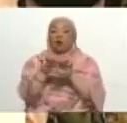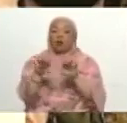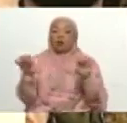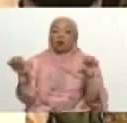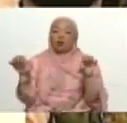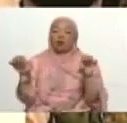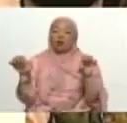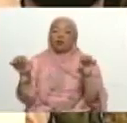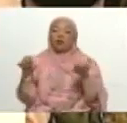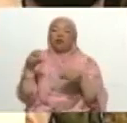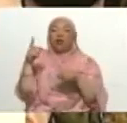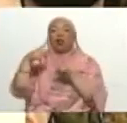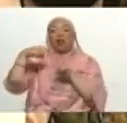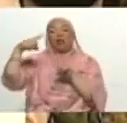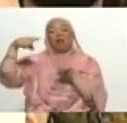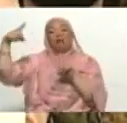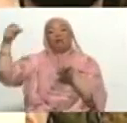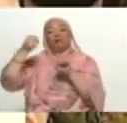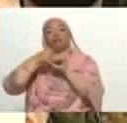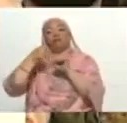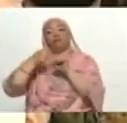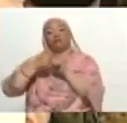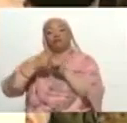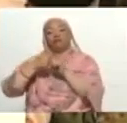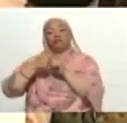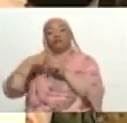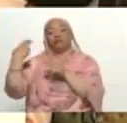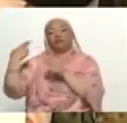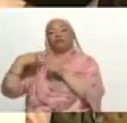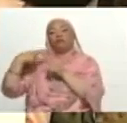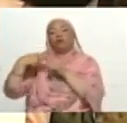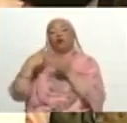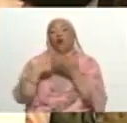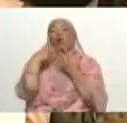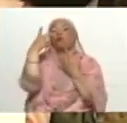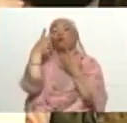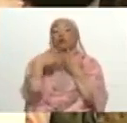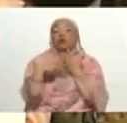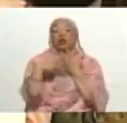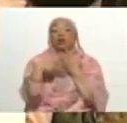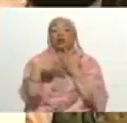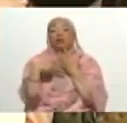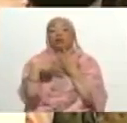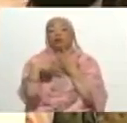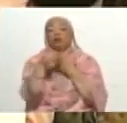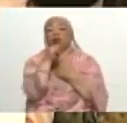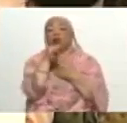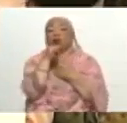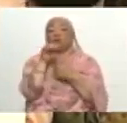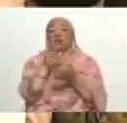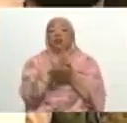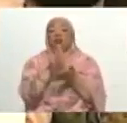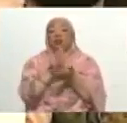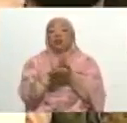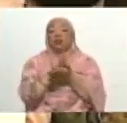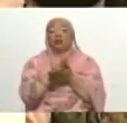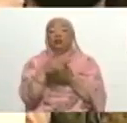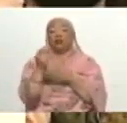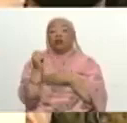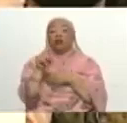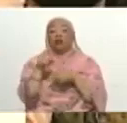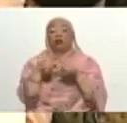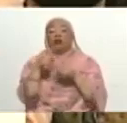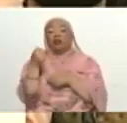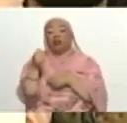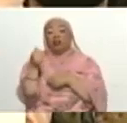en electricidad, en mitigación de riesgo, con proyectos plenamente establecidos uno a uno,